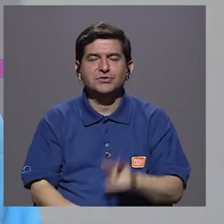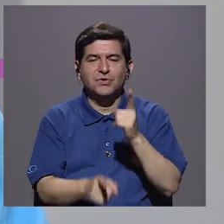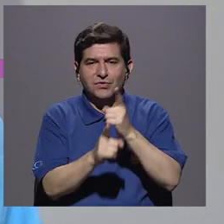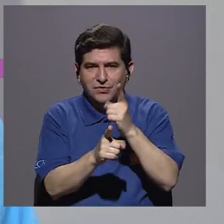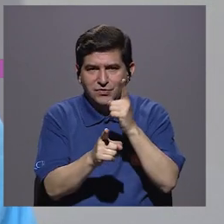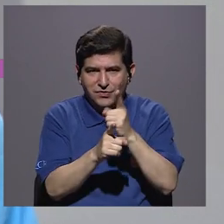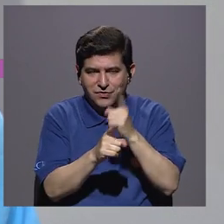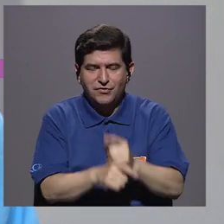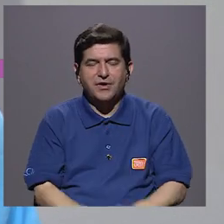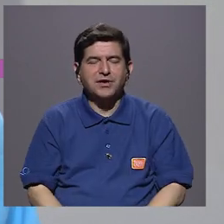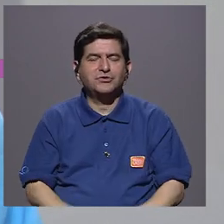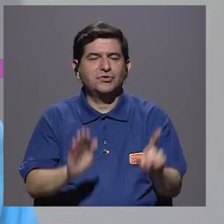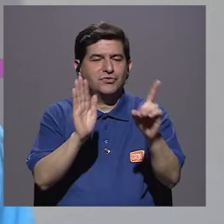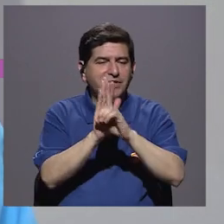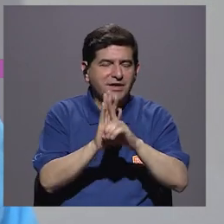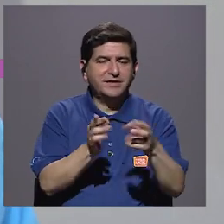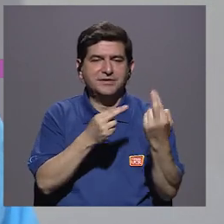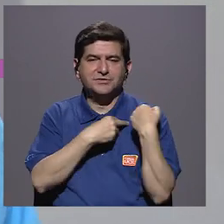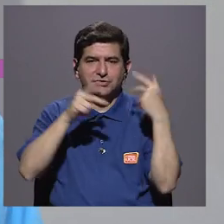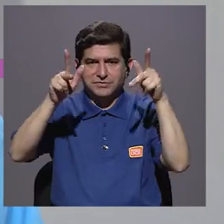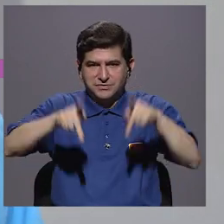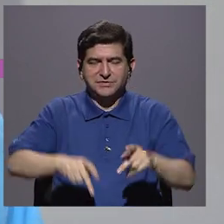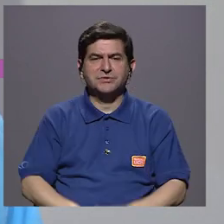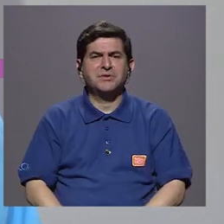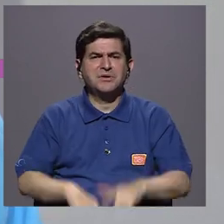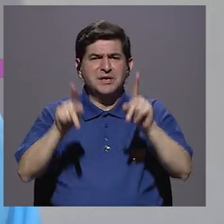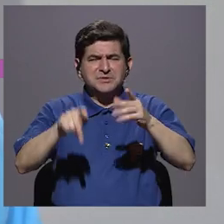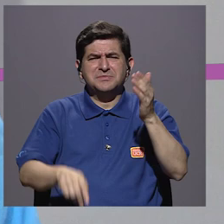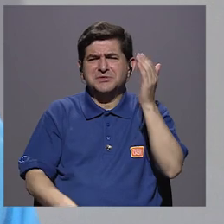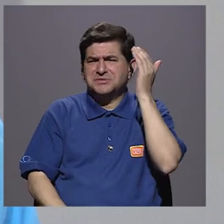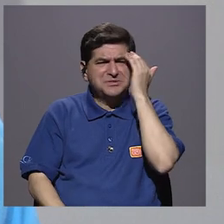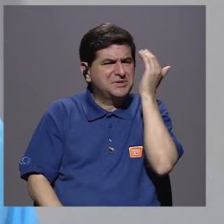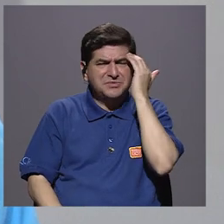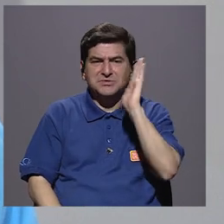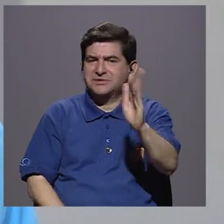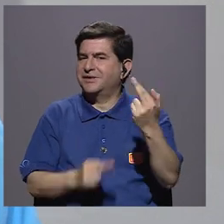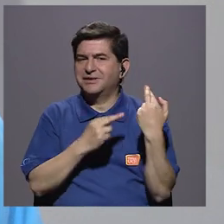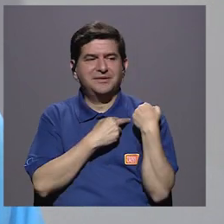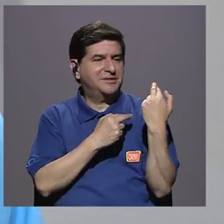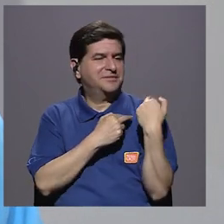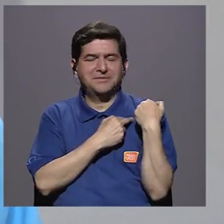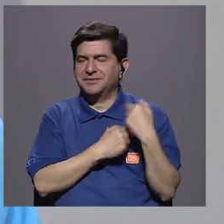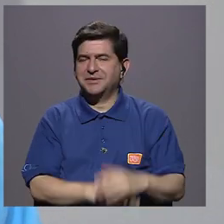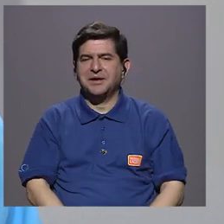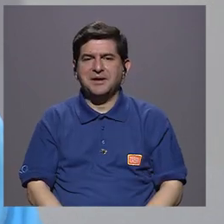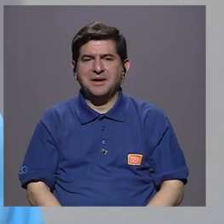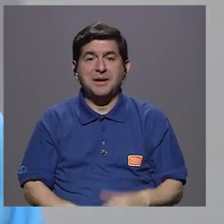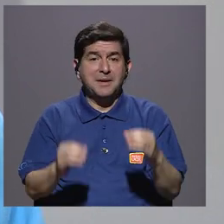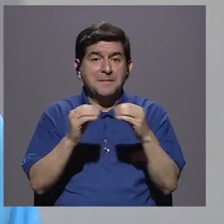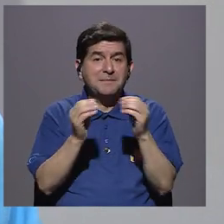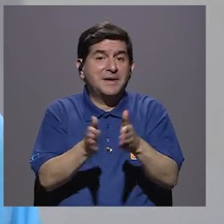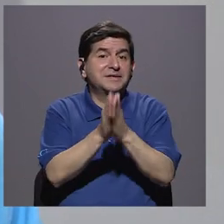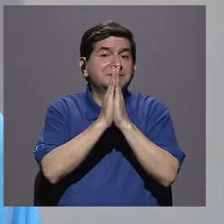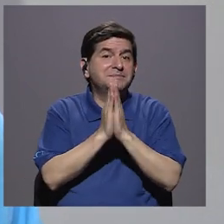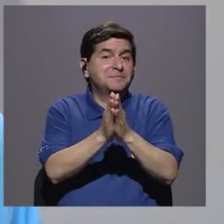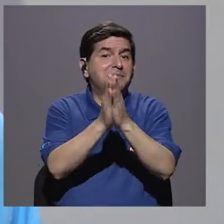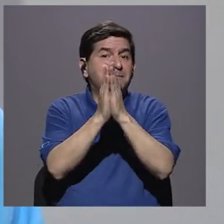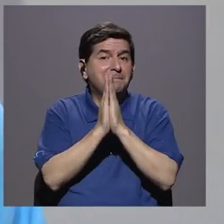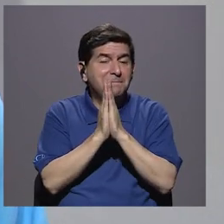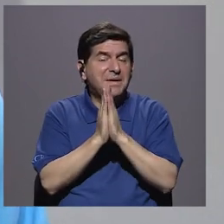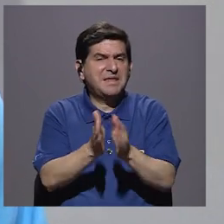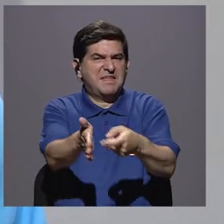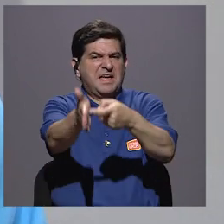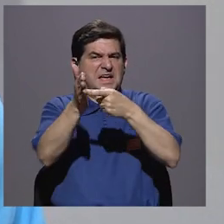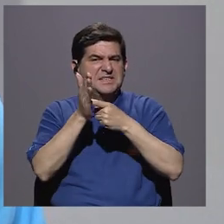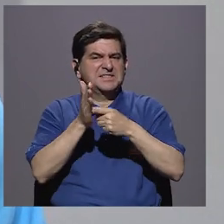ejercicio correcto de los derechos y deberes de las personas. Vieras que la gente conoce muy poco de sus deberes. Generalmente acuden más a solicitarse,